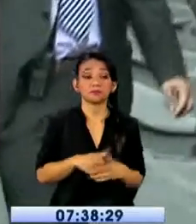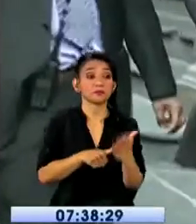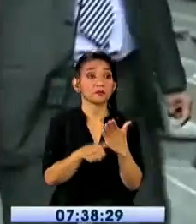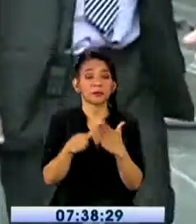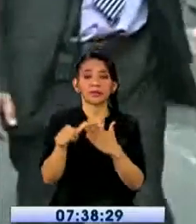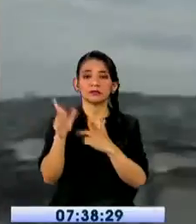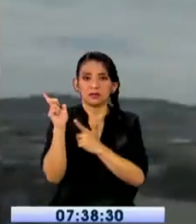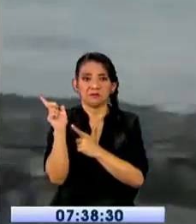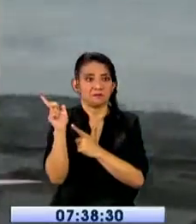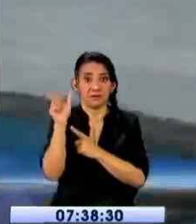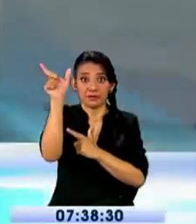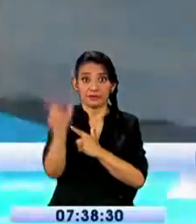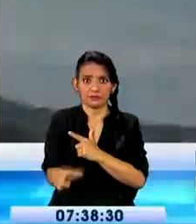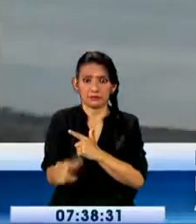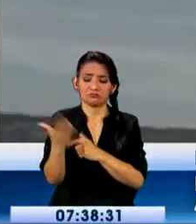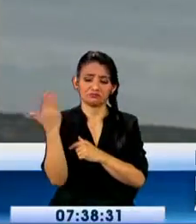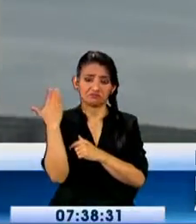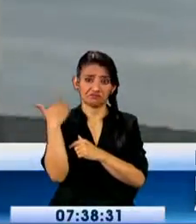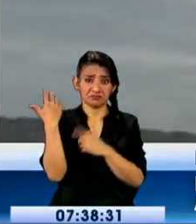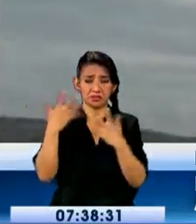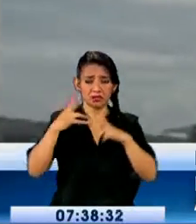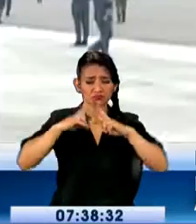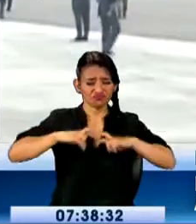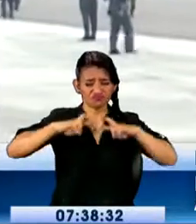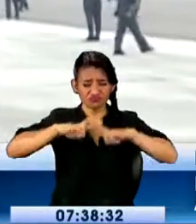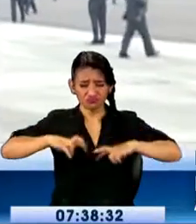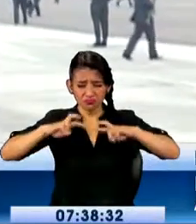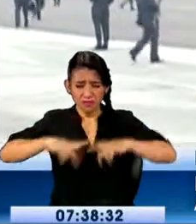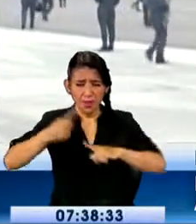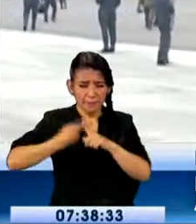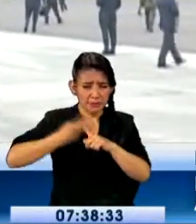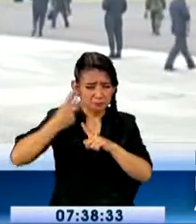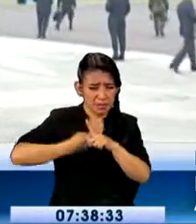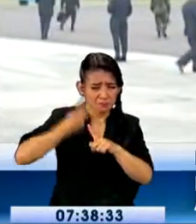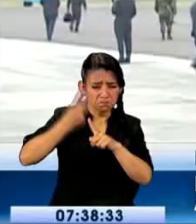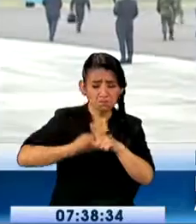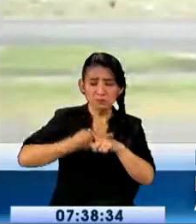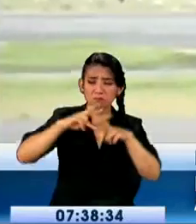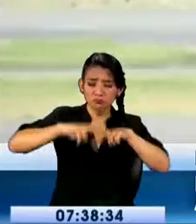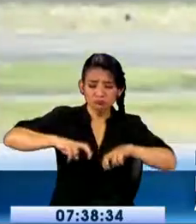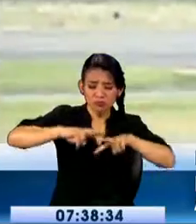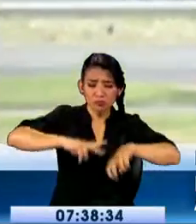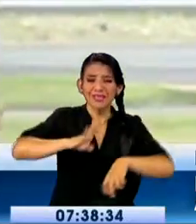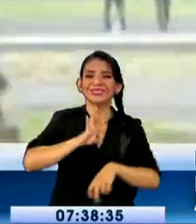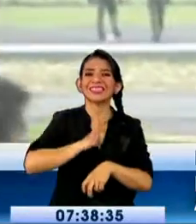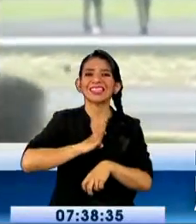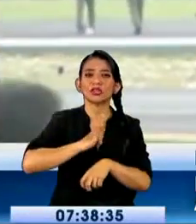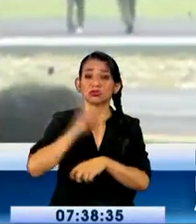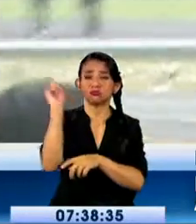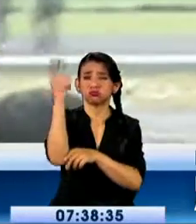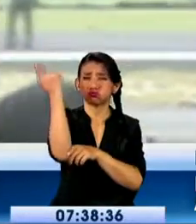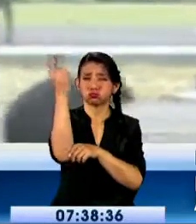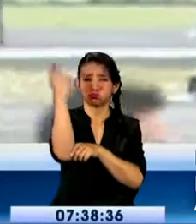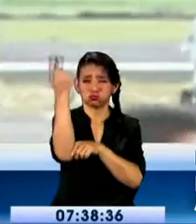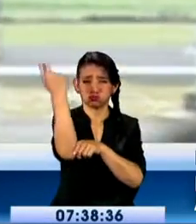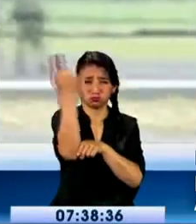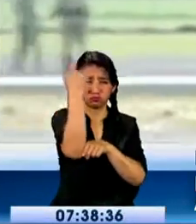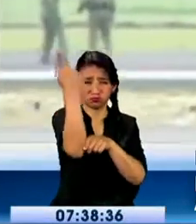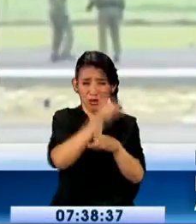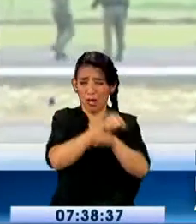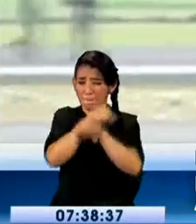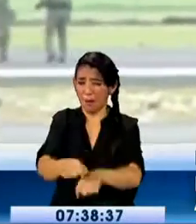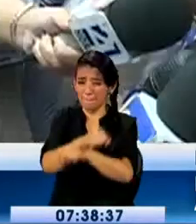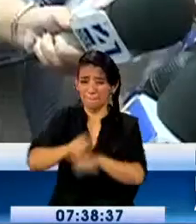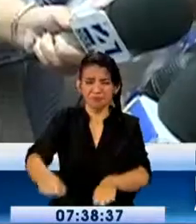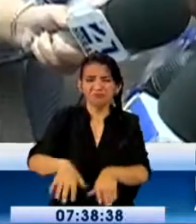ministro de Defensa tras varios meses de investigación. Los informes técnicos sobre las causas que produjeron los accidentes de los helicópteros Drup